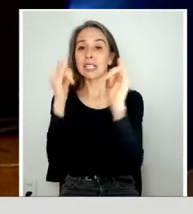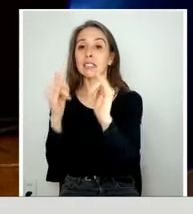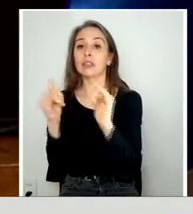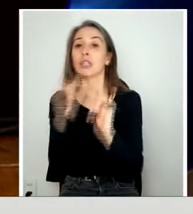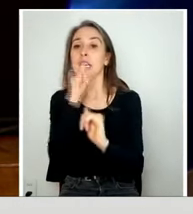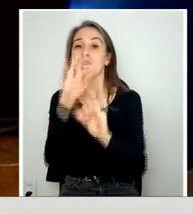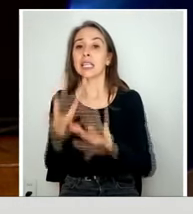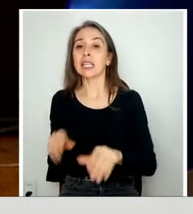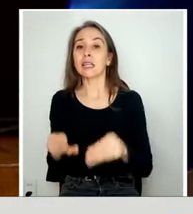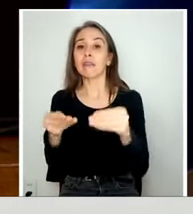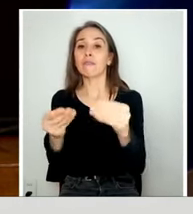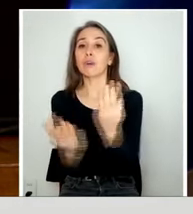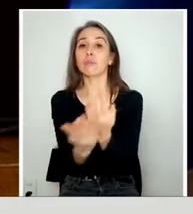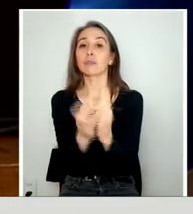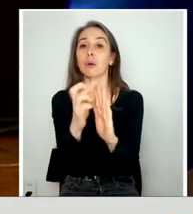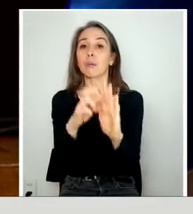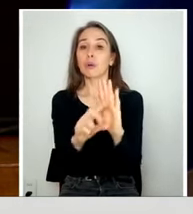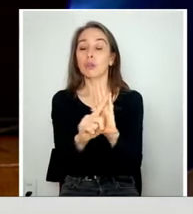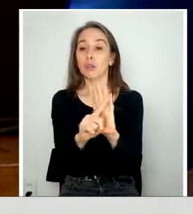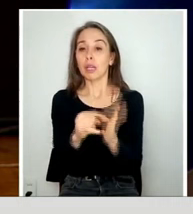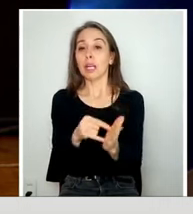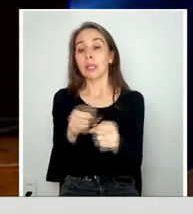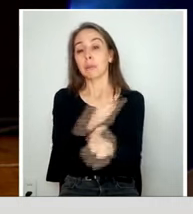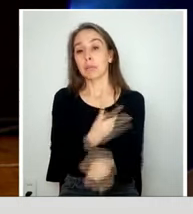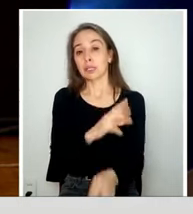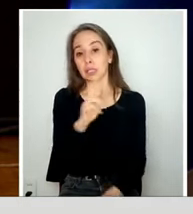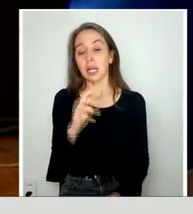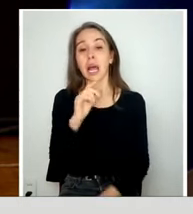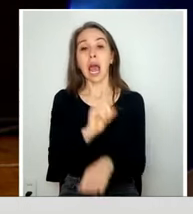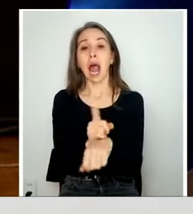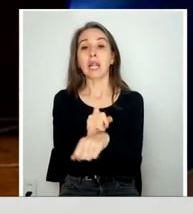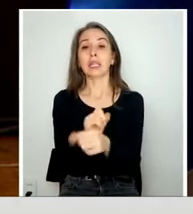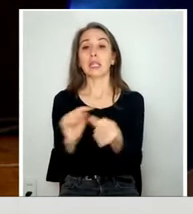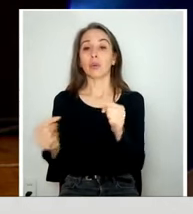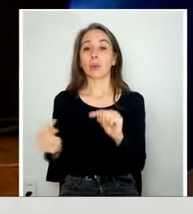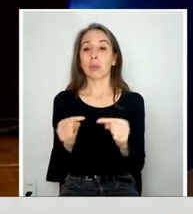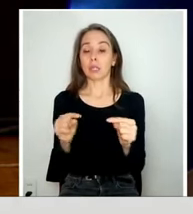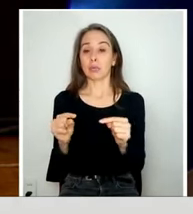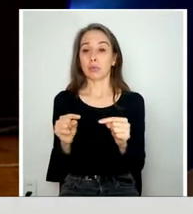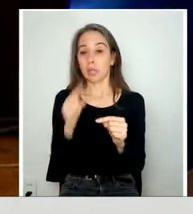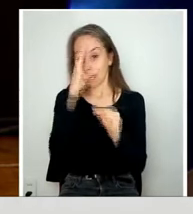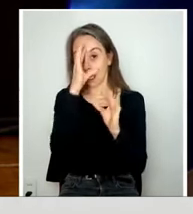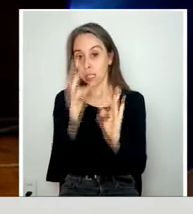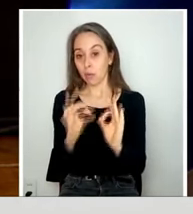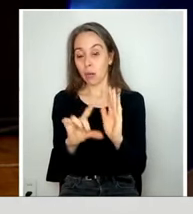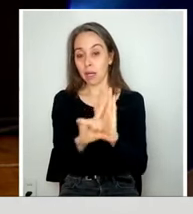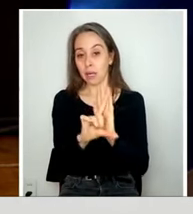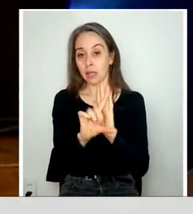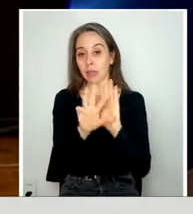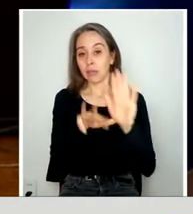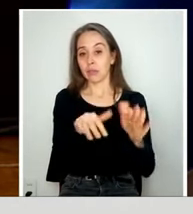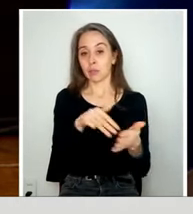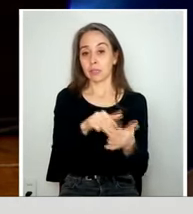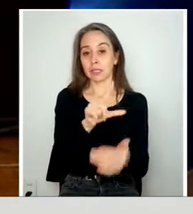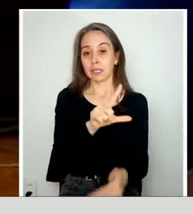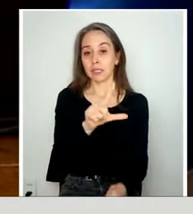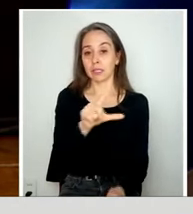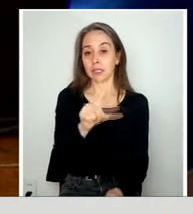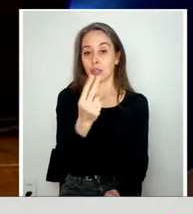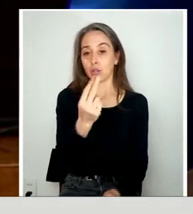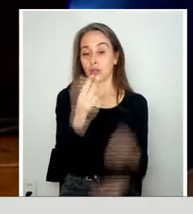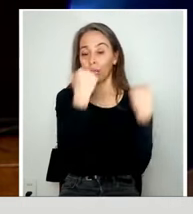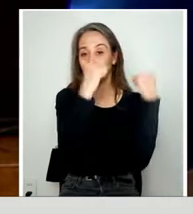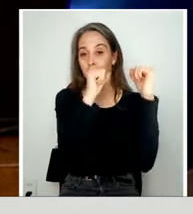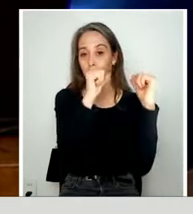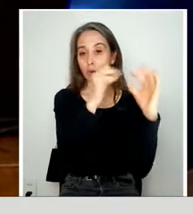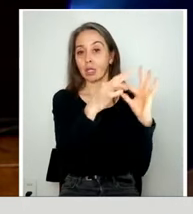Con urgencia calificada de discusión inmediata que homologa la ley número 19.712 del deporte a